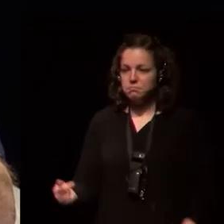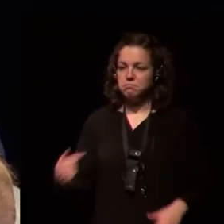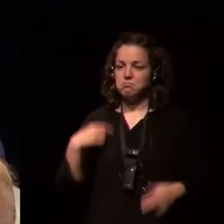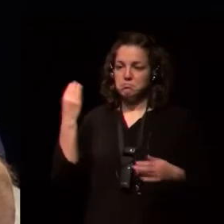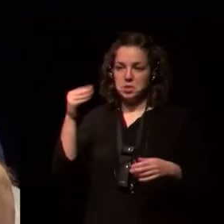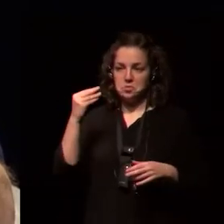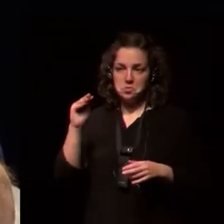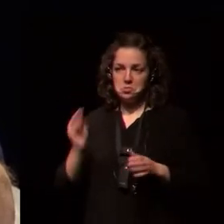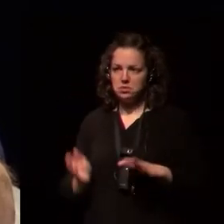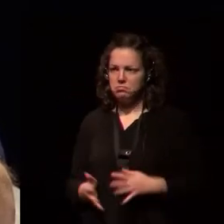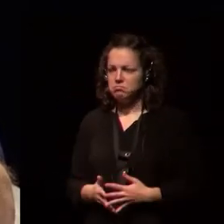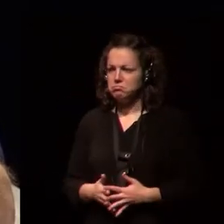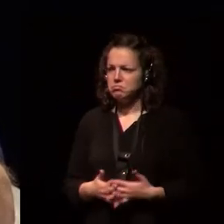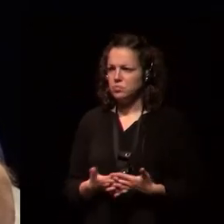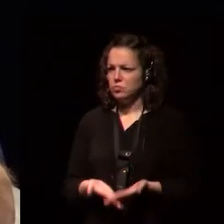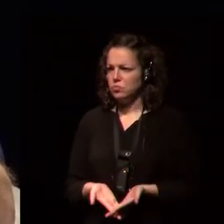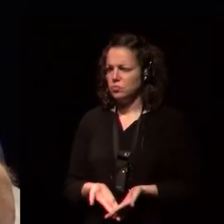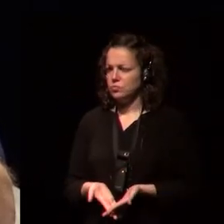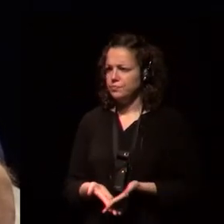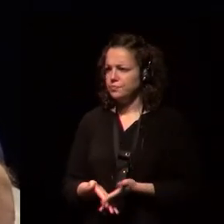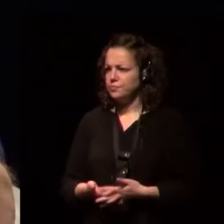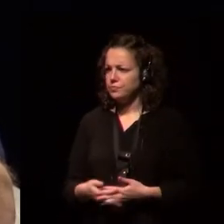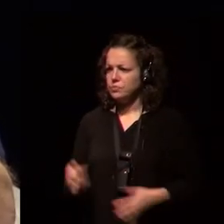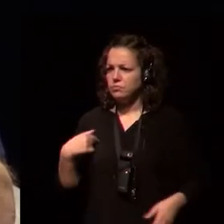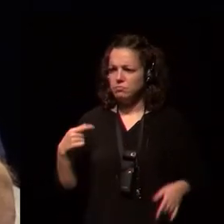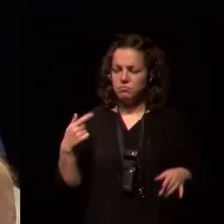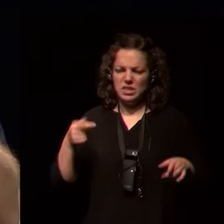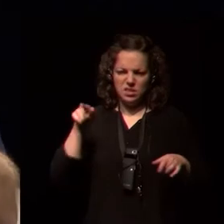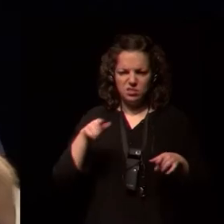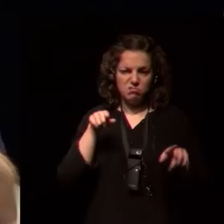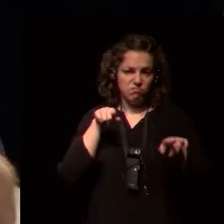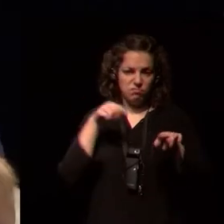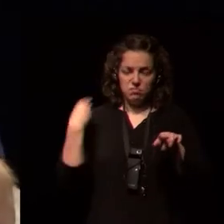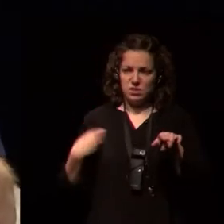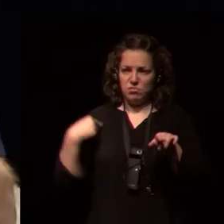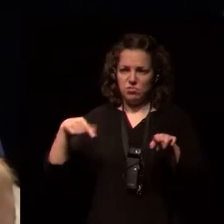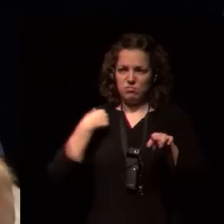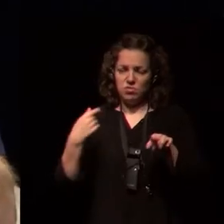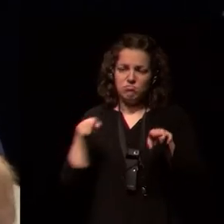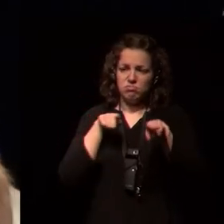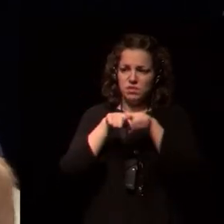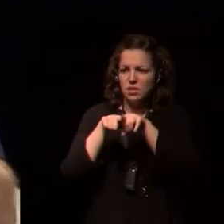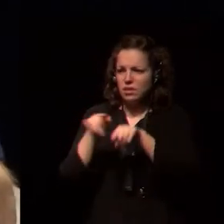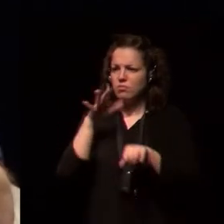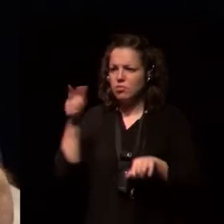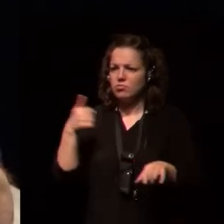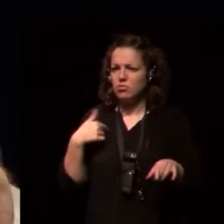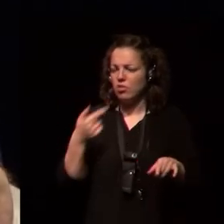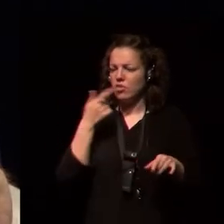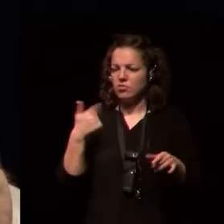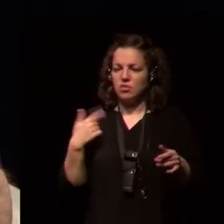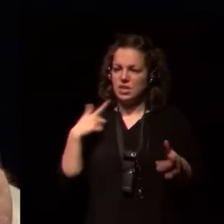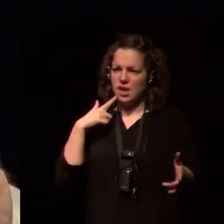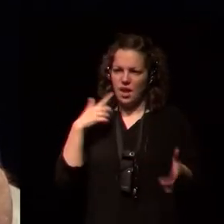pues habría criticado eso y habría dicho, bueno, no es más que un artista que